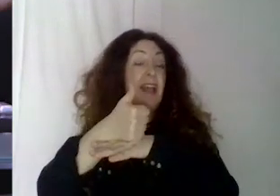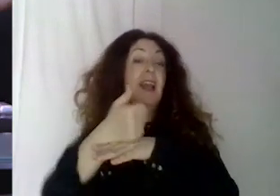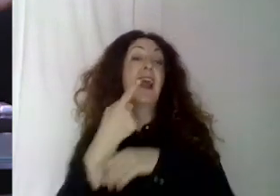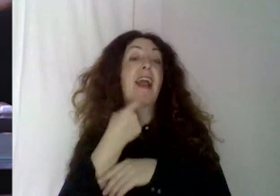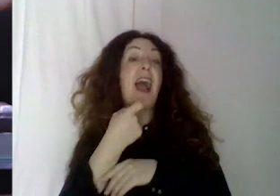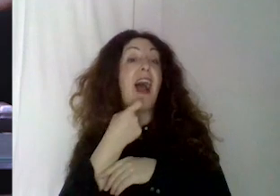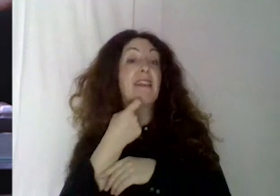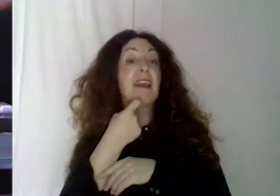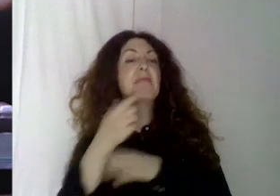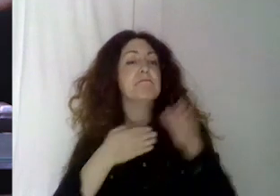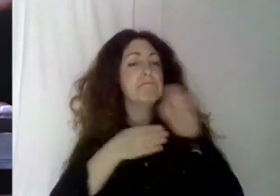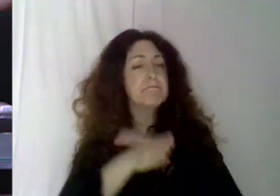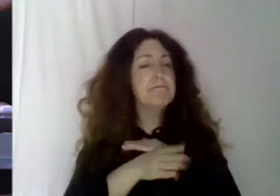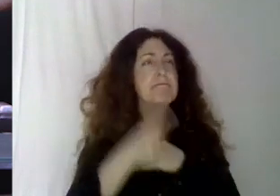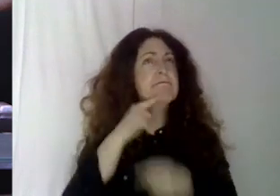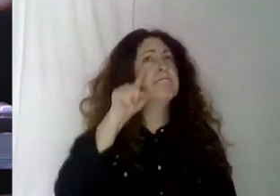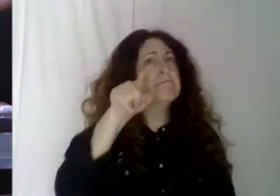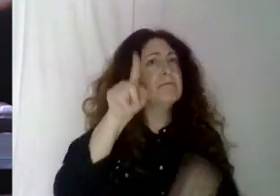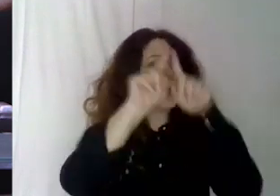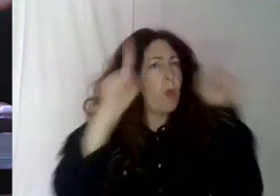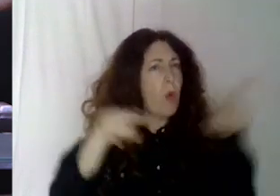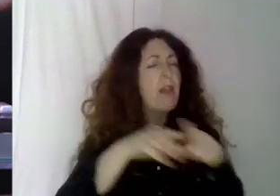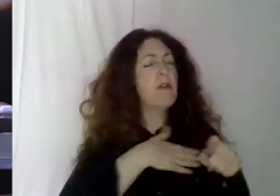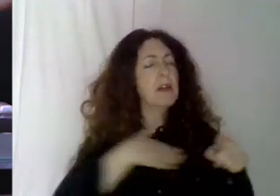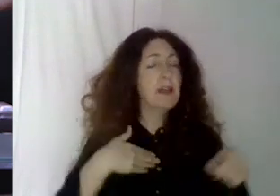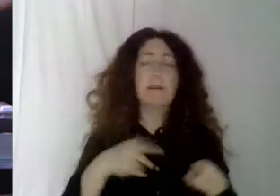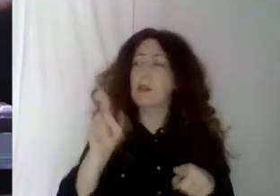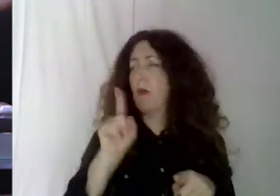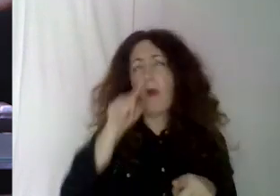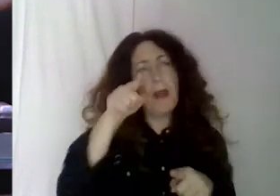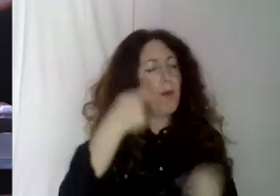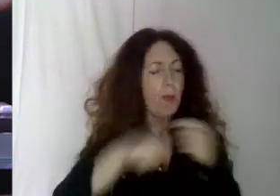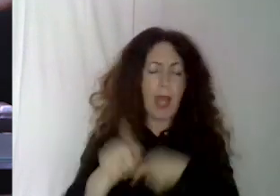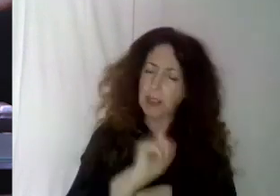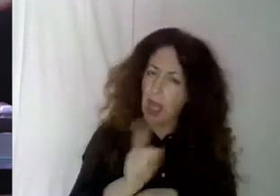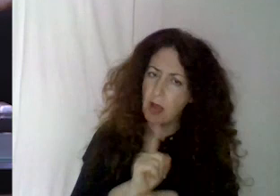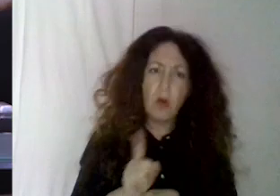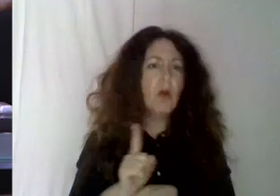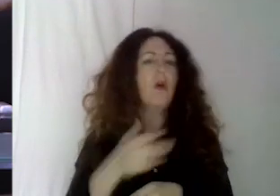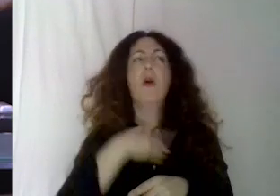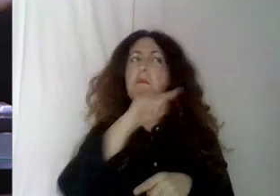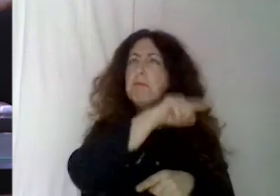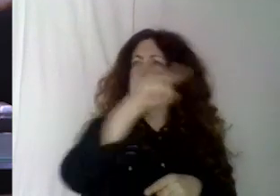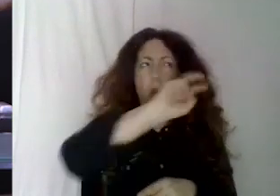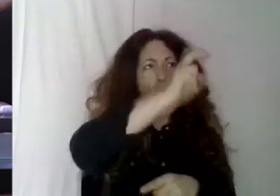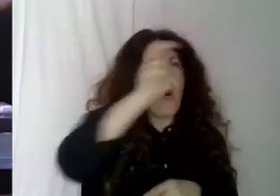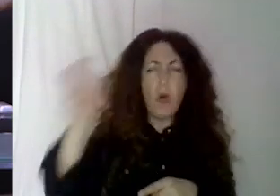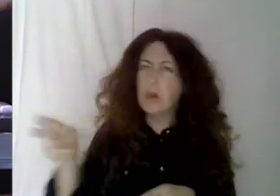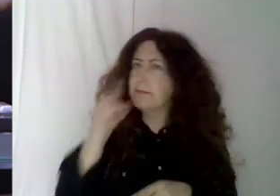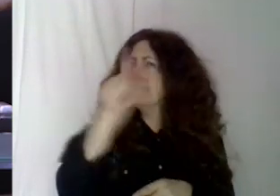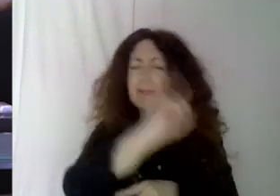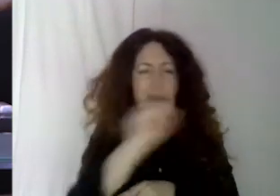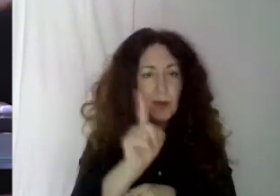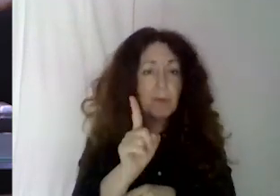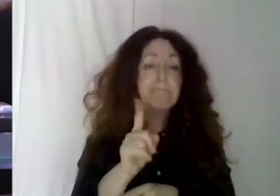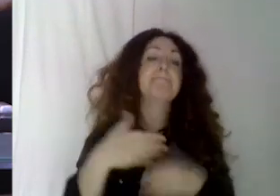al lado del Panteón, ¿veis? Una iglesia barroca maravillosa, y tengo que encargar todas las pinturas de San Luis de los Franceses. Te las